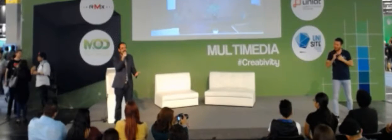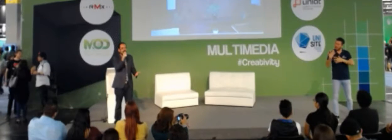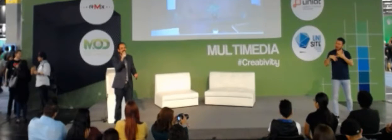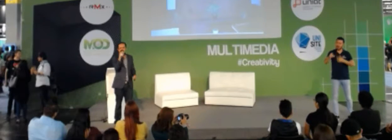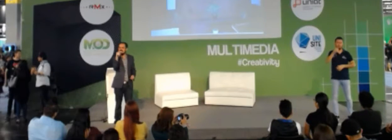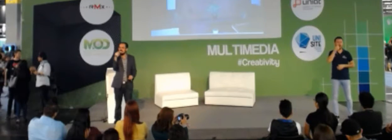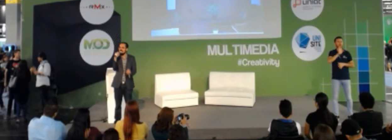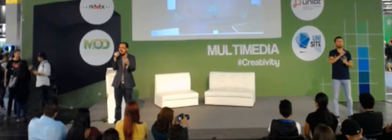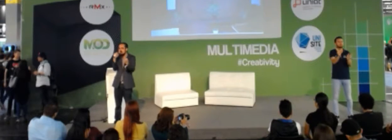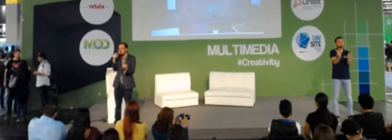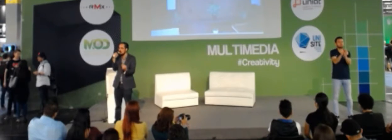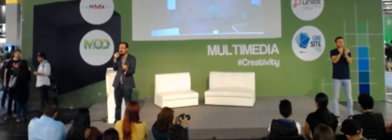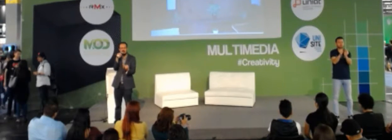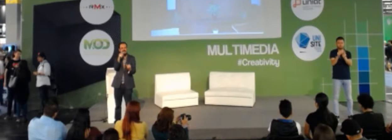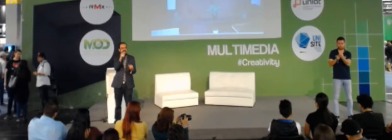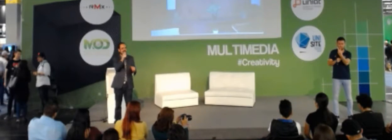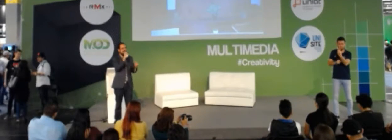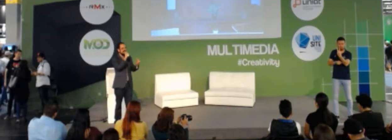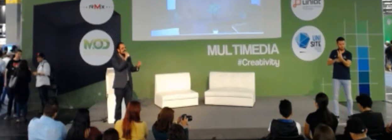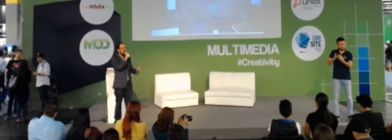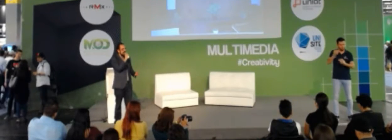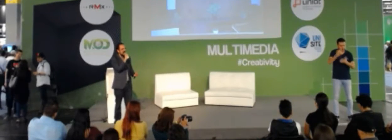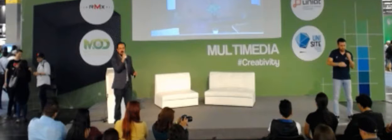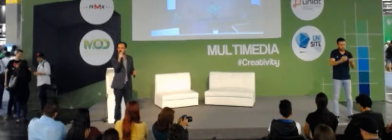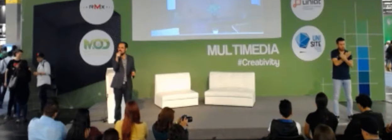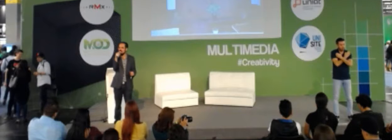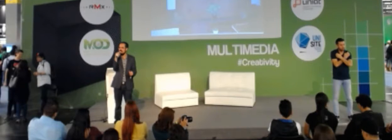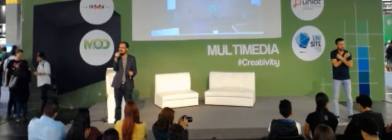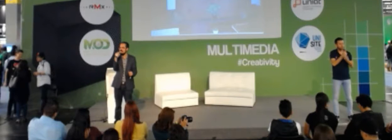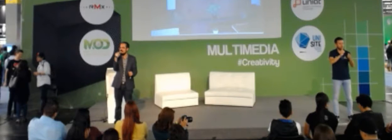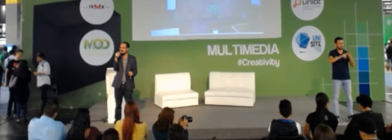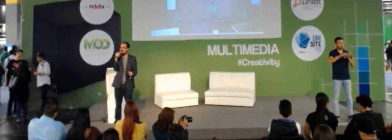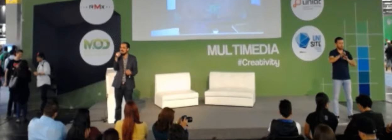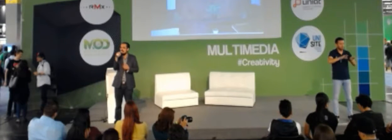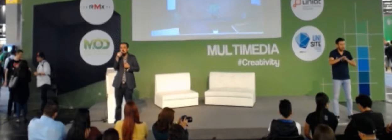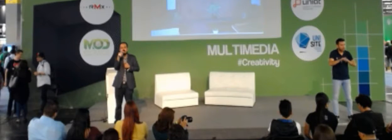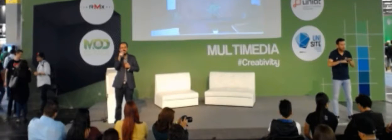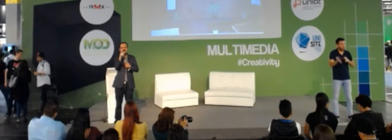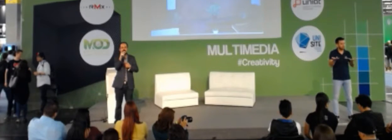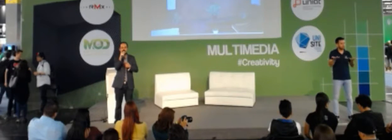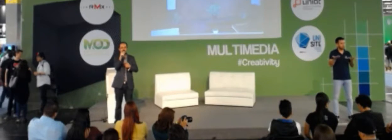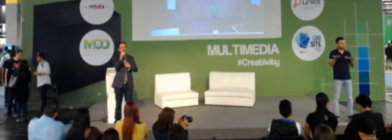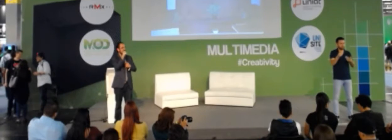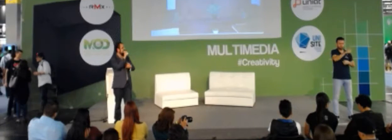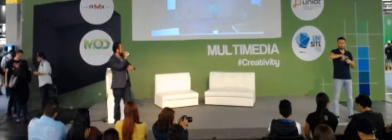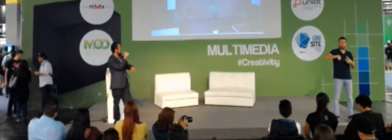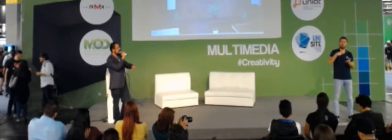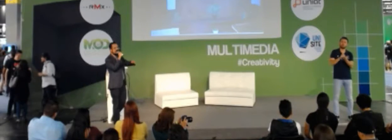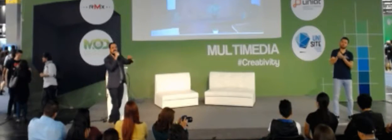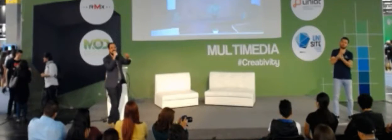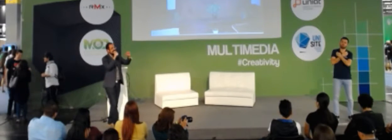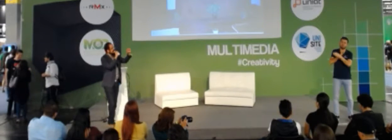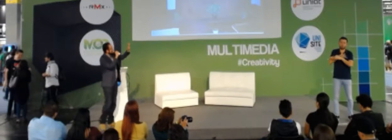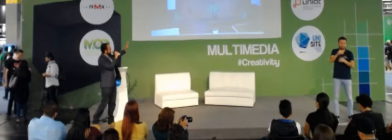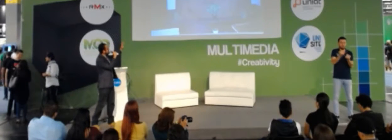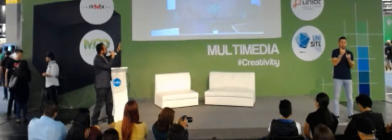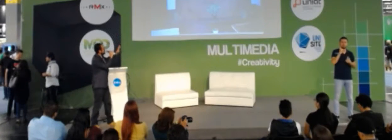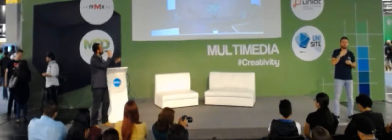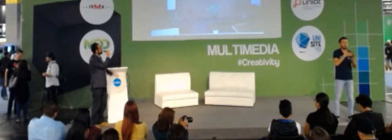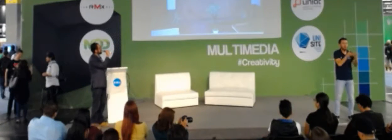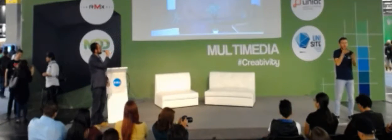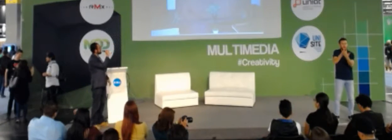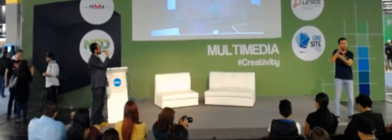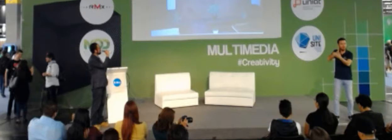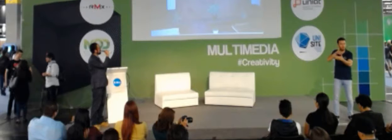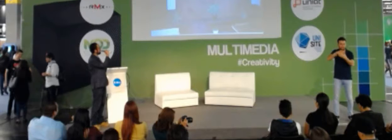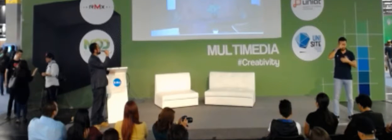día y que necesita educación, necesita trabajo, así como cualquiera de nosotros. Entonces, en esta